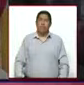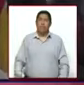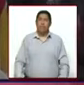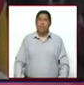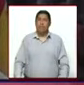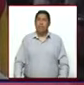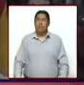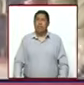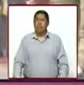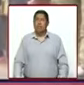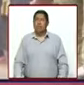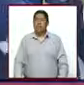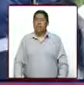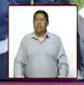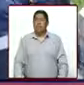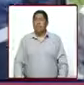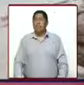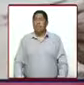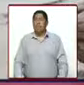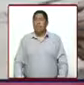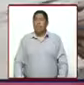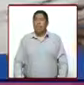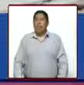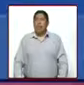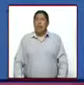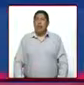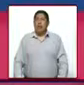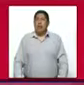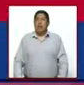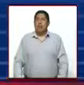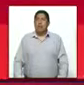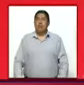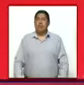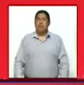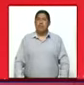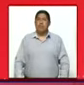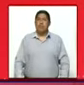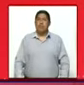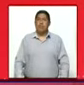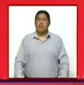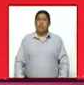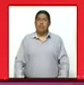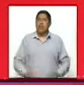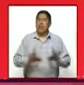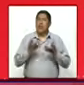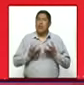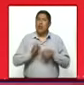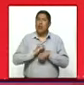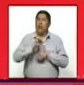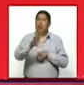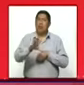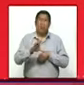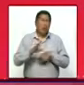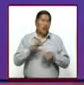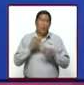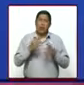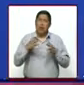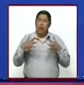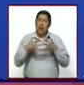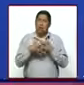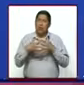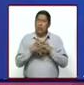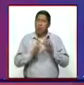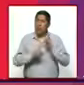¿Qué quiero decirle algo, porque a pesar de los bloqueos en